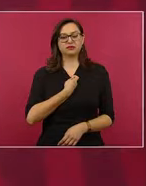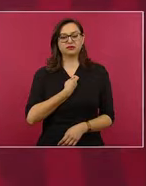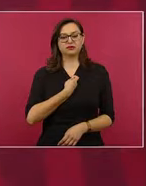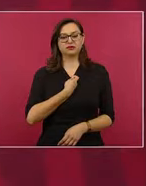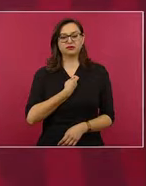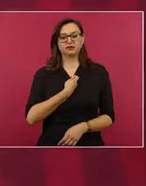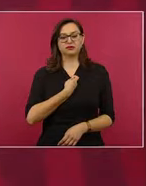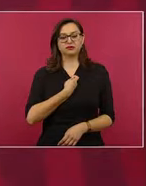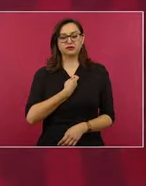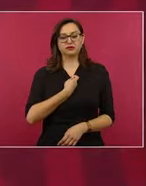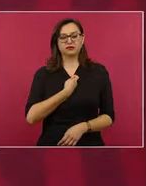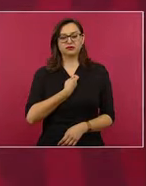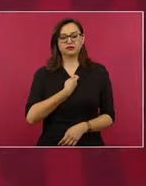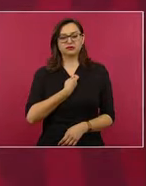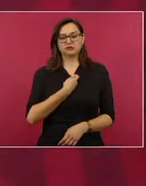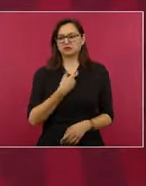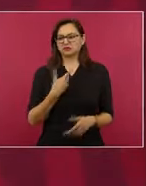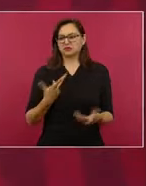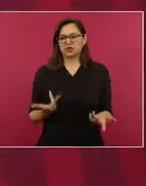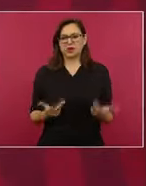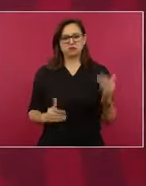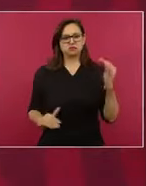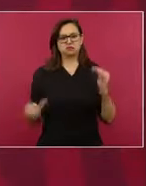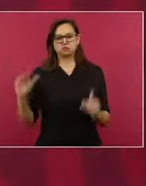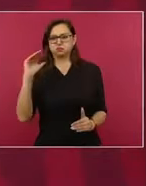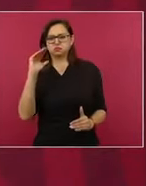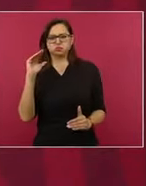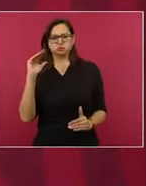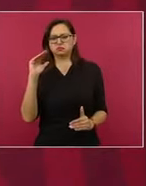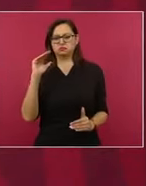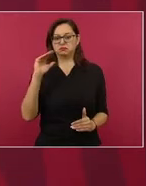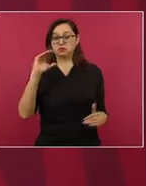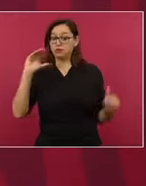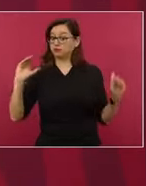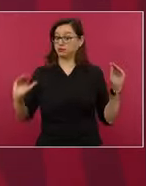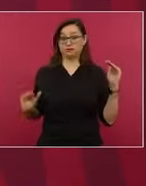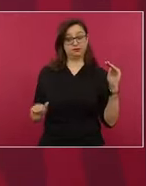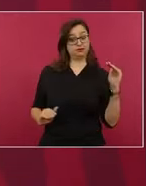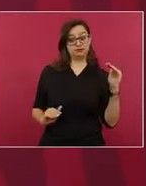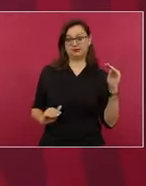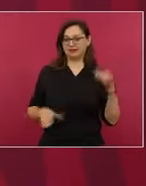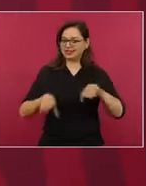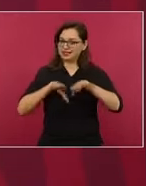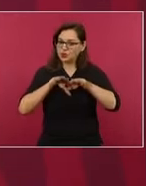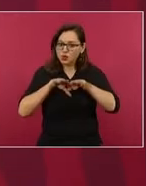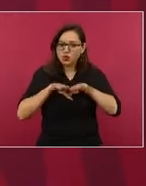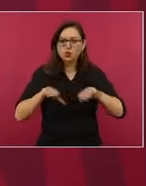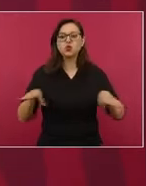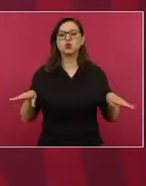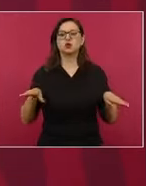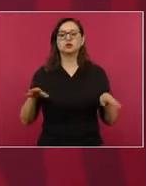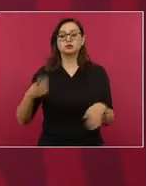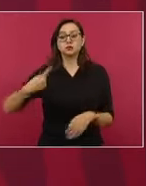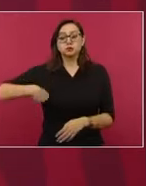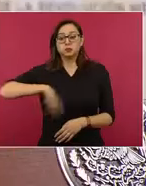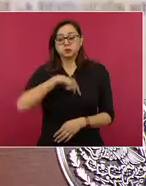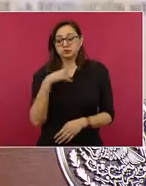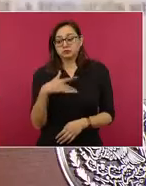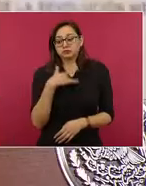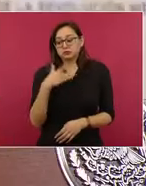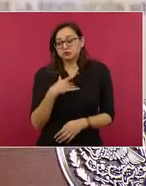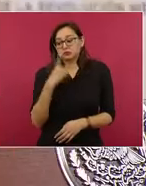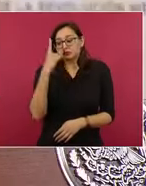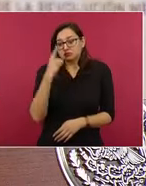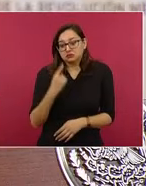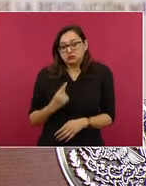No somos más que nadie, pero tampoco somos menos que nadie. Y no acomplejarnos.